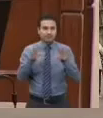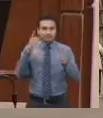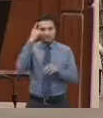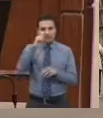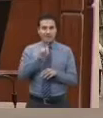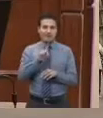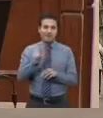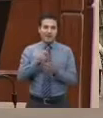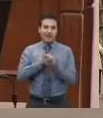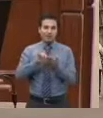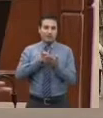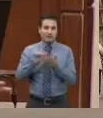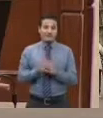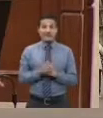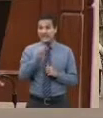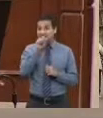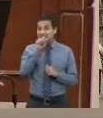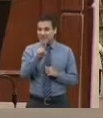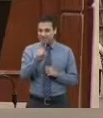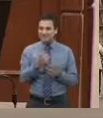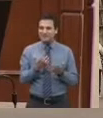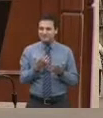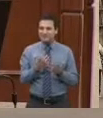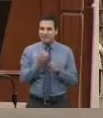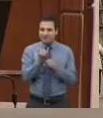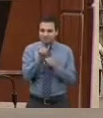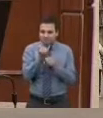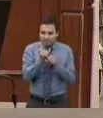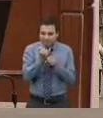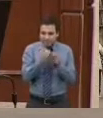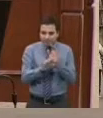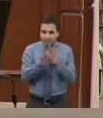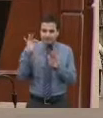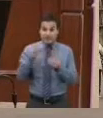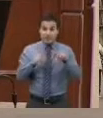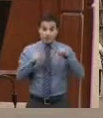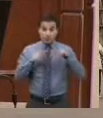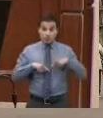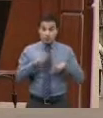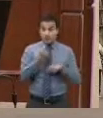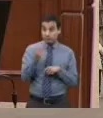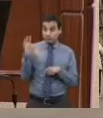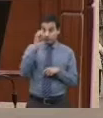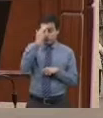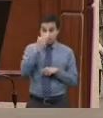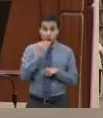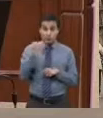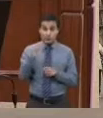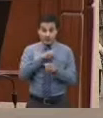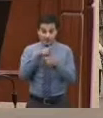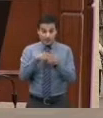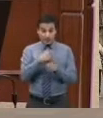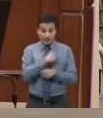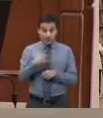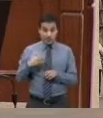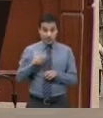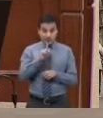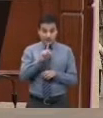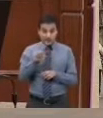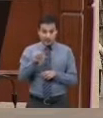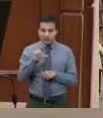Verde. Además, también se evidenció que los influencers no son militantes del Partido Político Verde ni tampoco